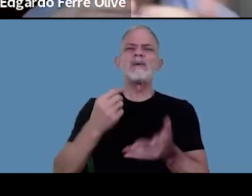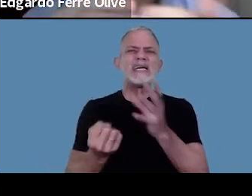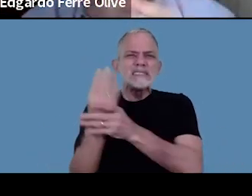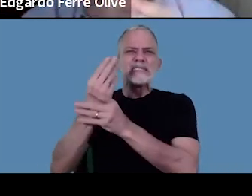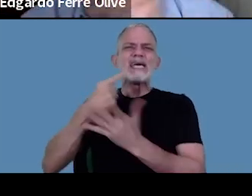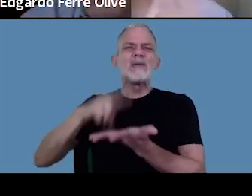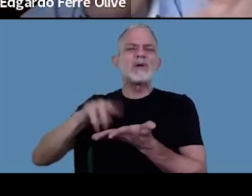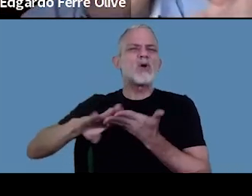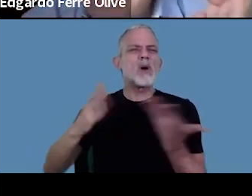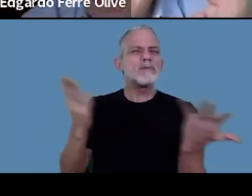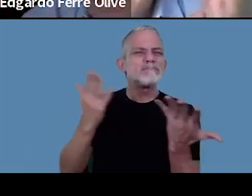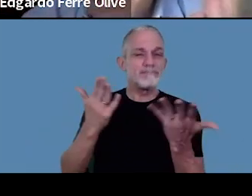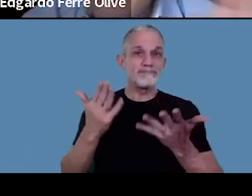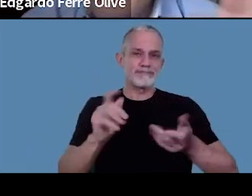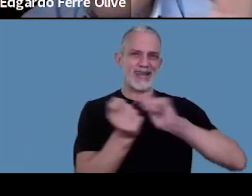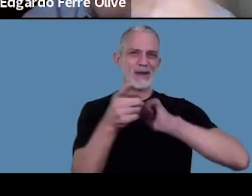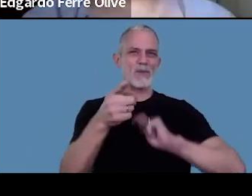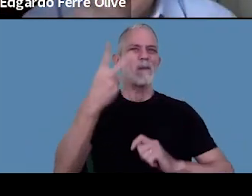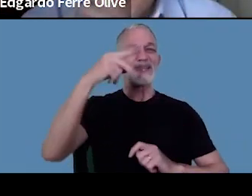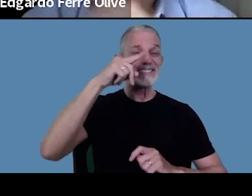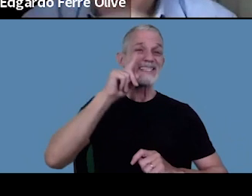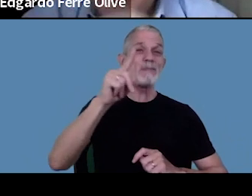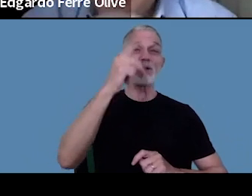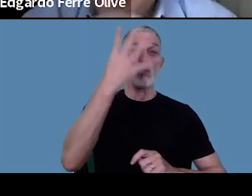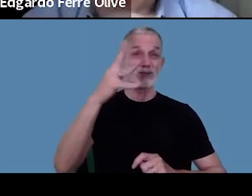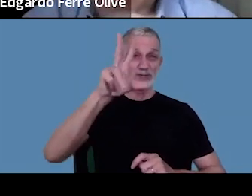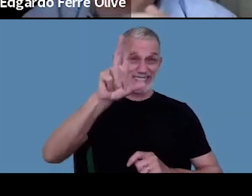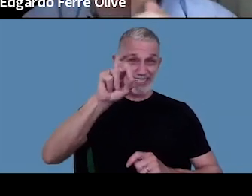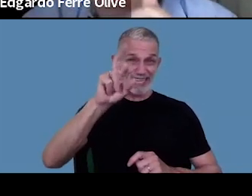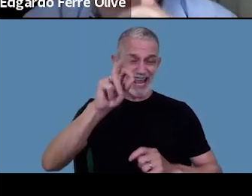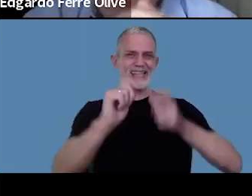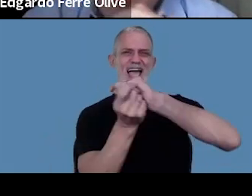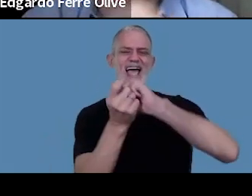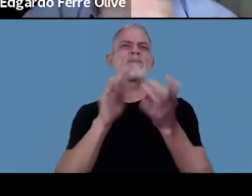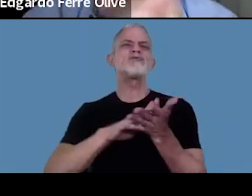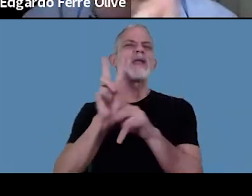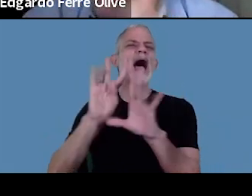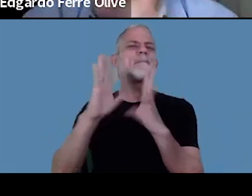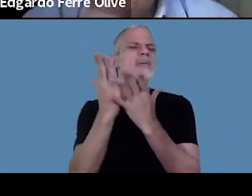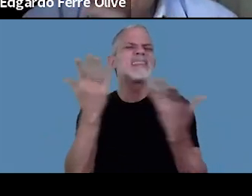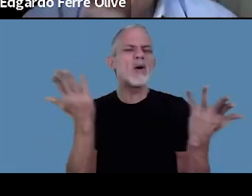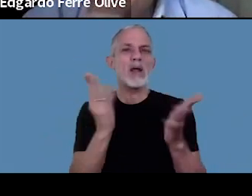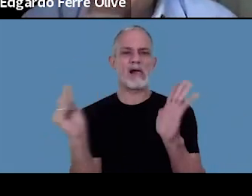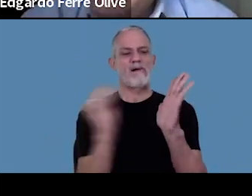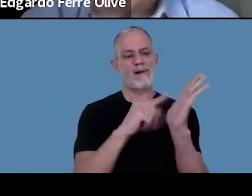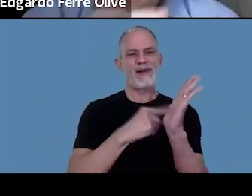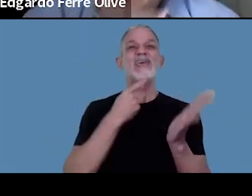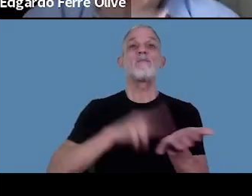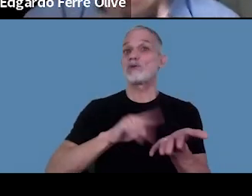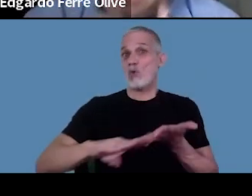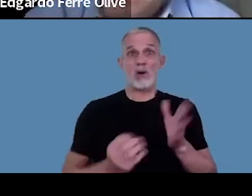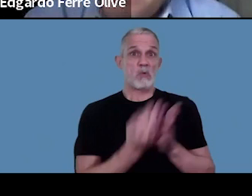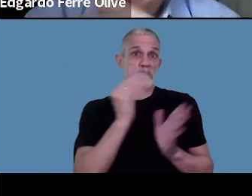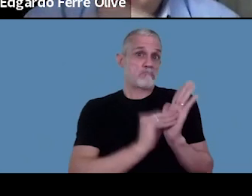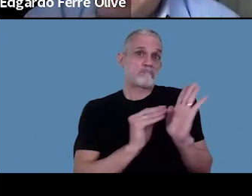la reforma fiscal de la 27430, lo que se hizo en materia ambiental fue incorporar un impuesto nuevo, que